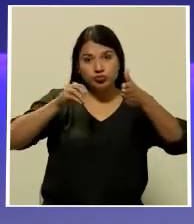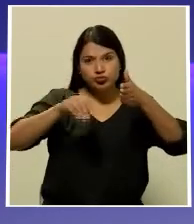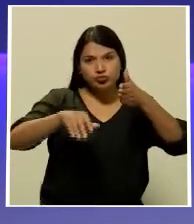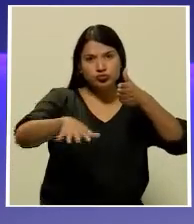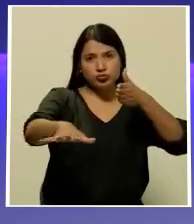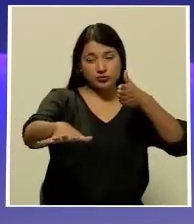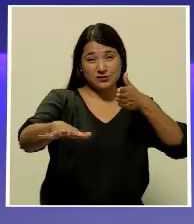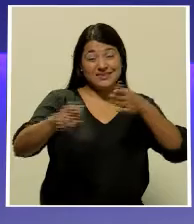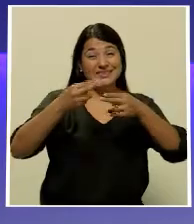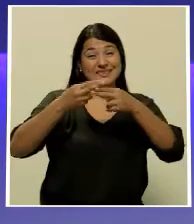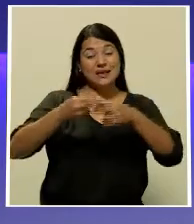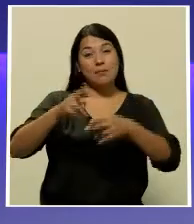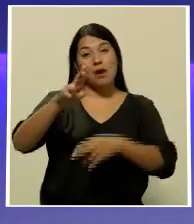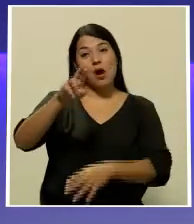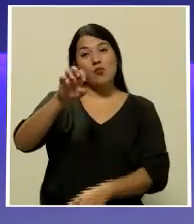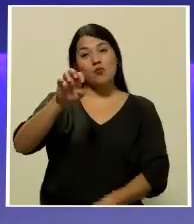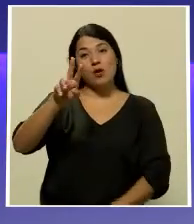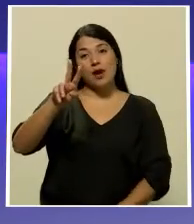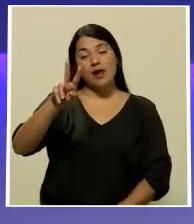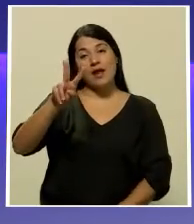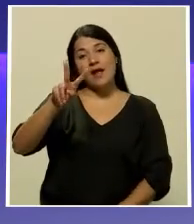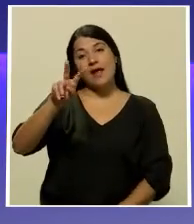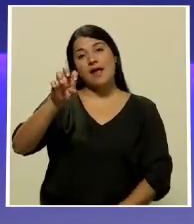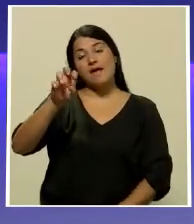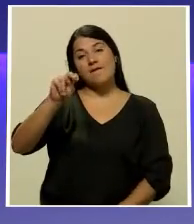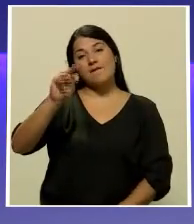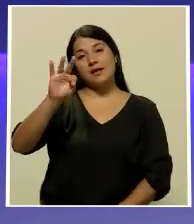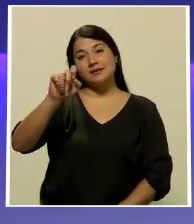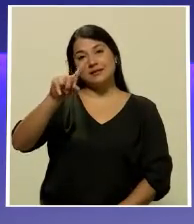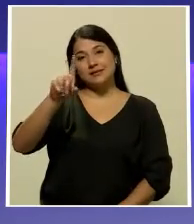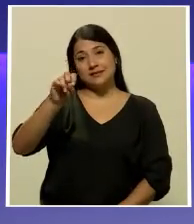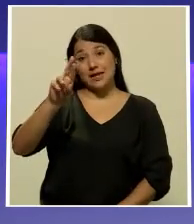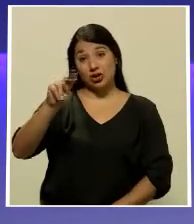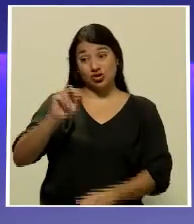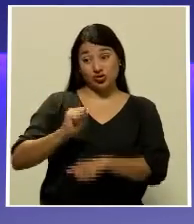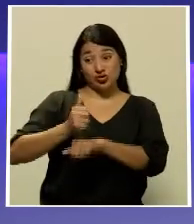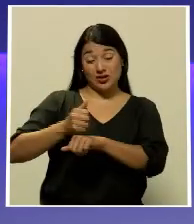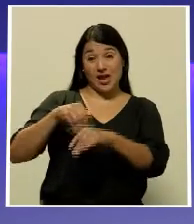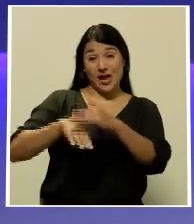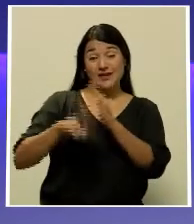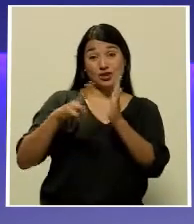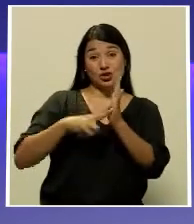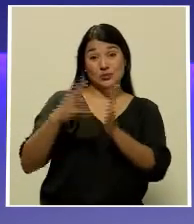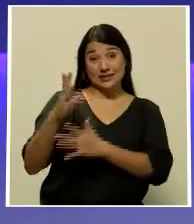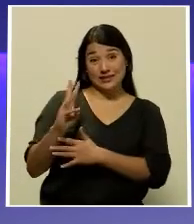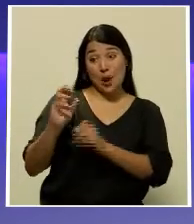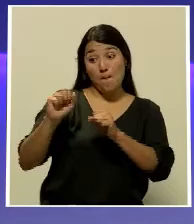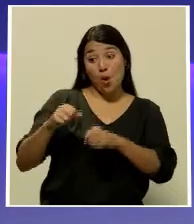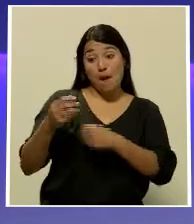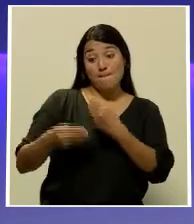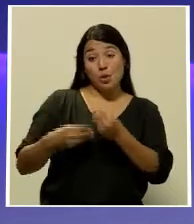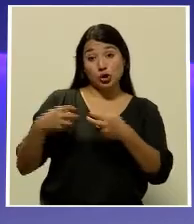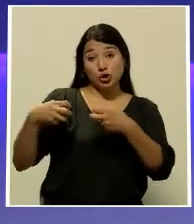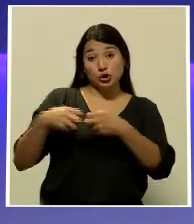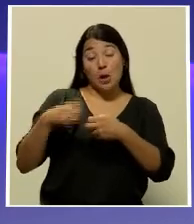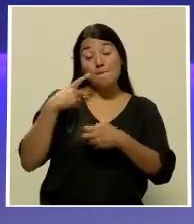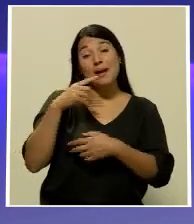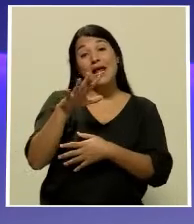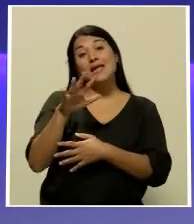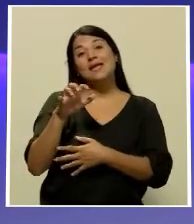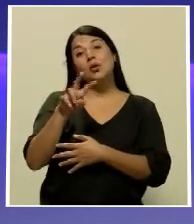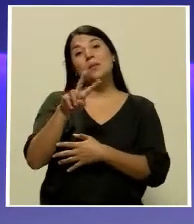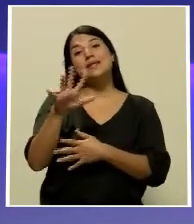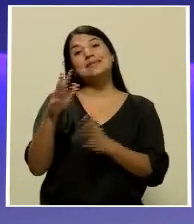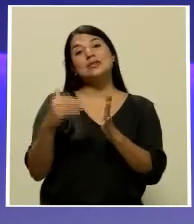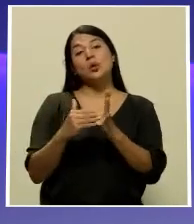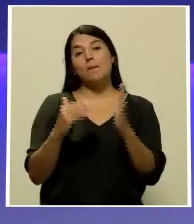inauguró en 2016 y tiene una capacidad de producir electricidad para 525,000